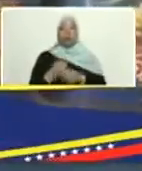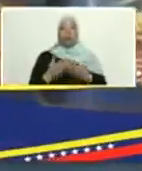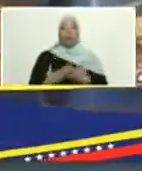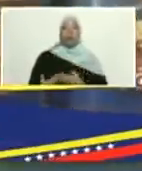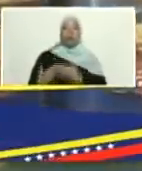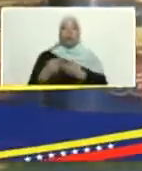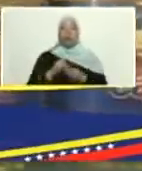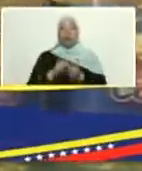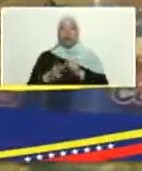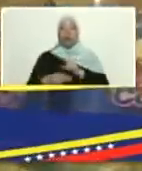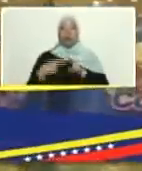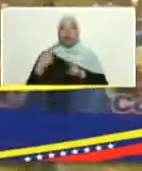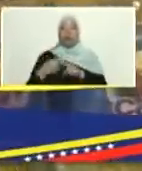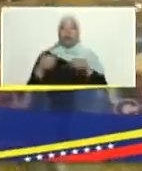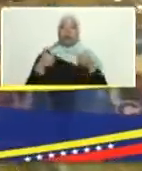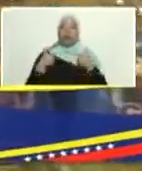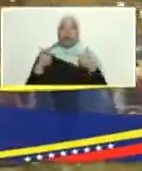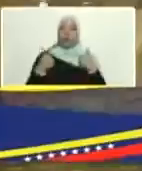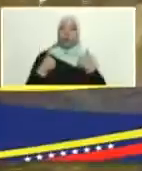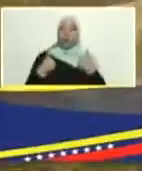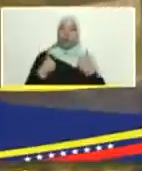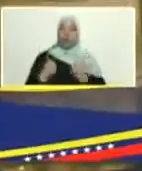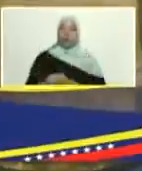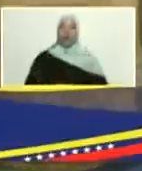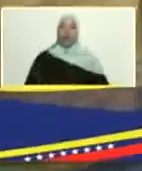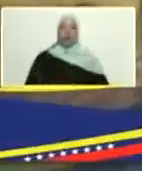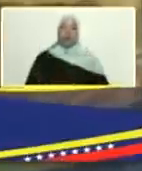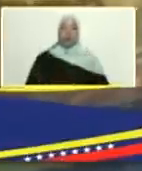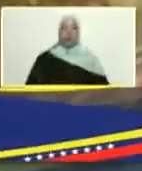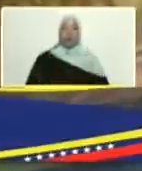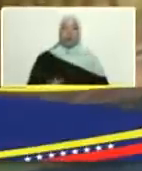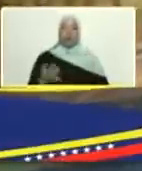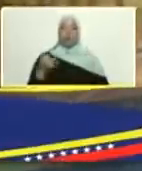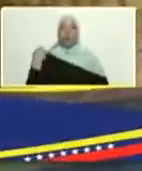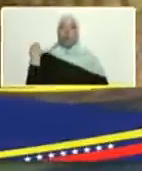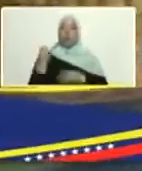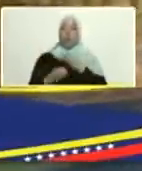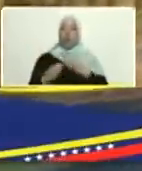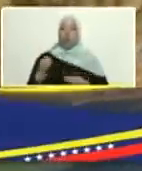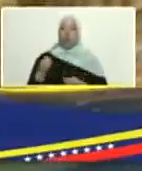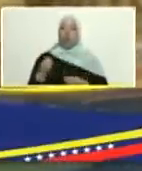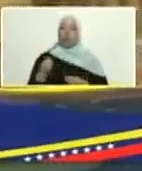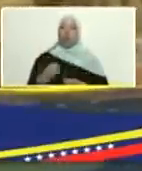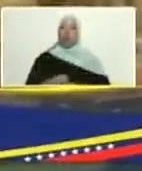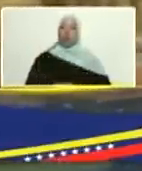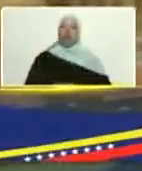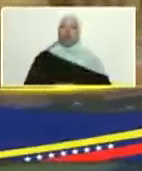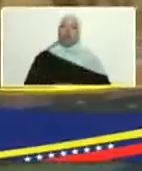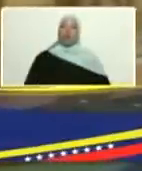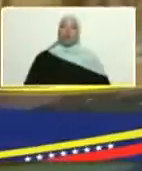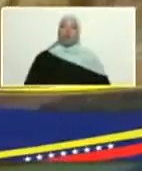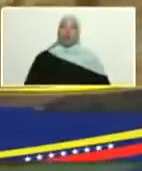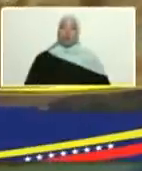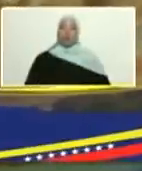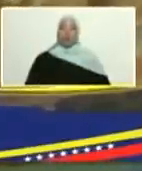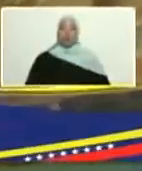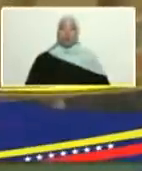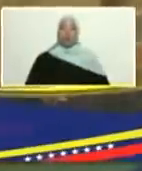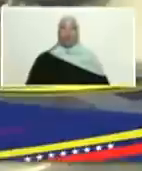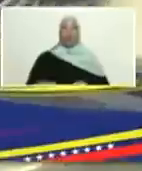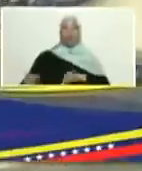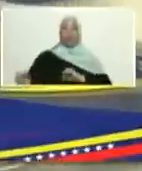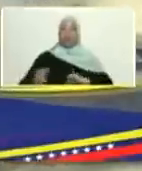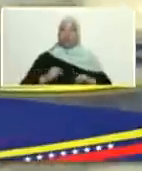riesgo de sufrir accidentes aquí porque tenían que realizar, disculpa, muchos